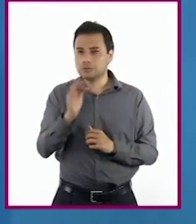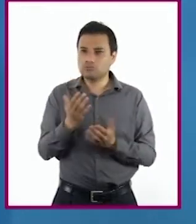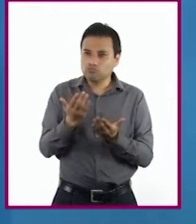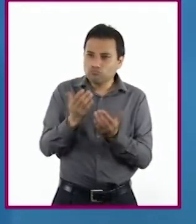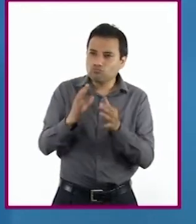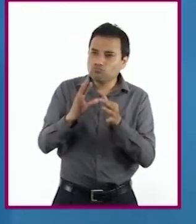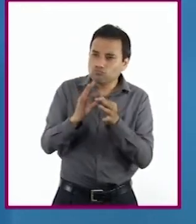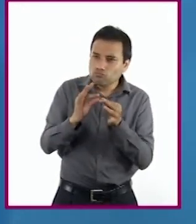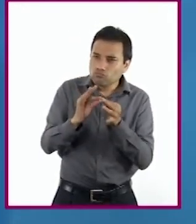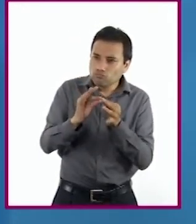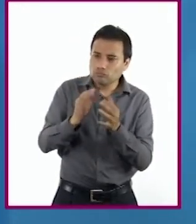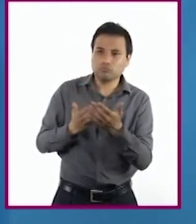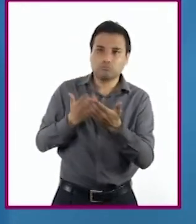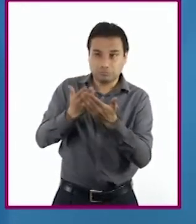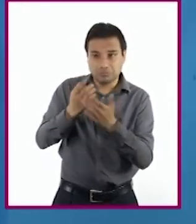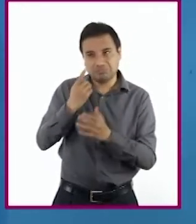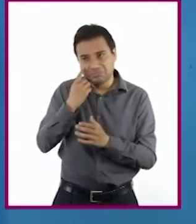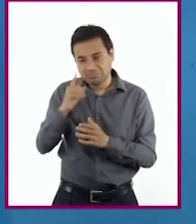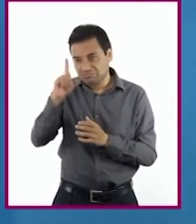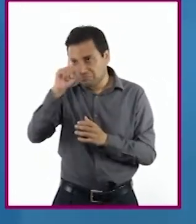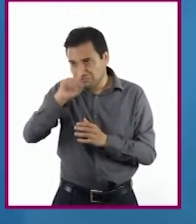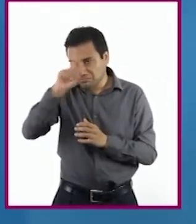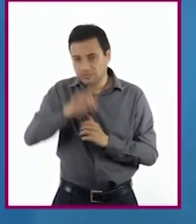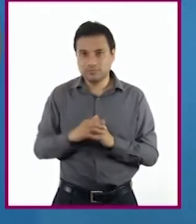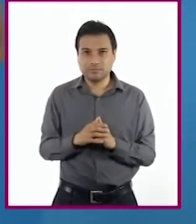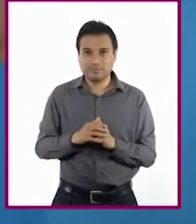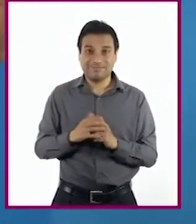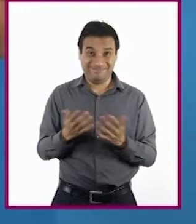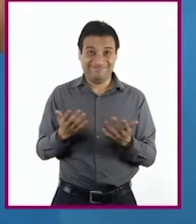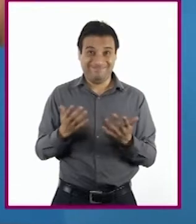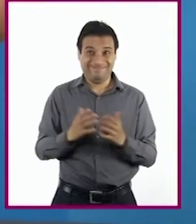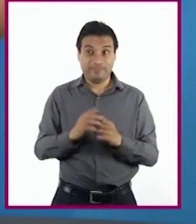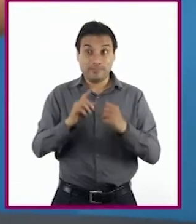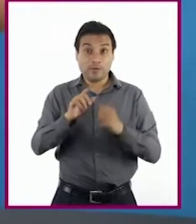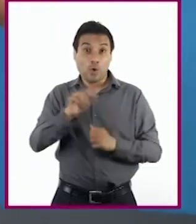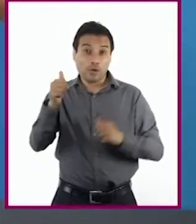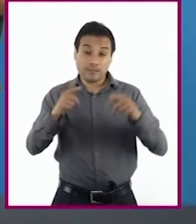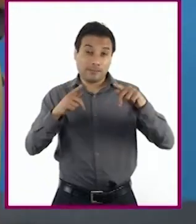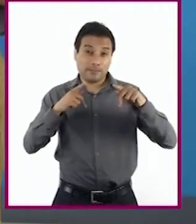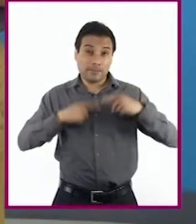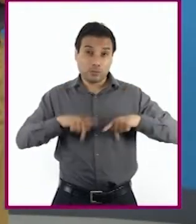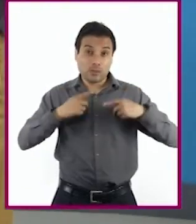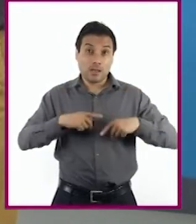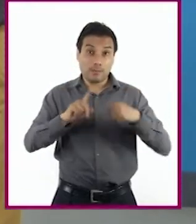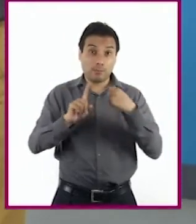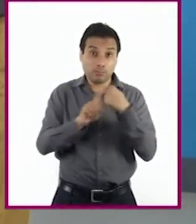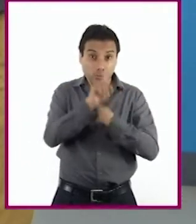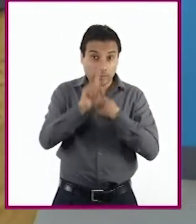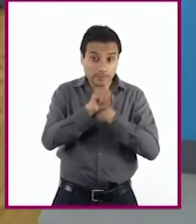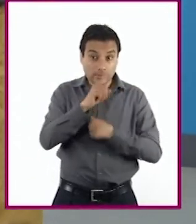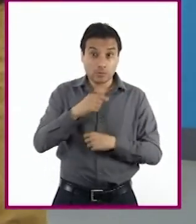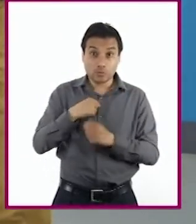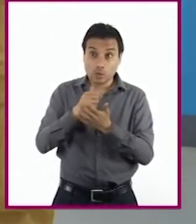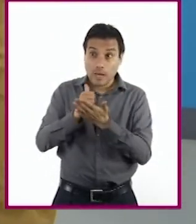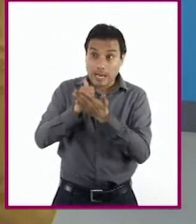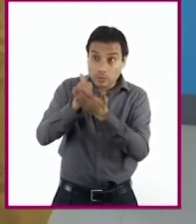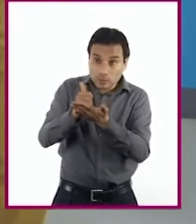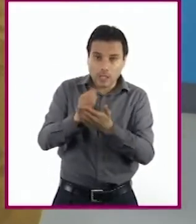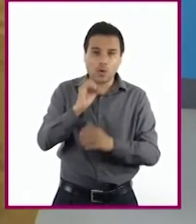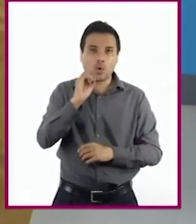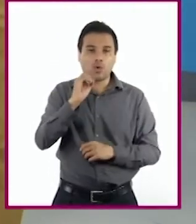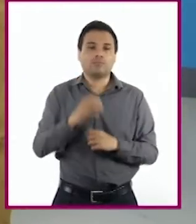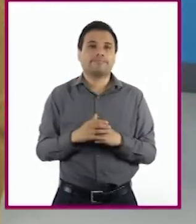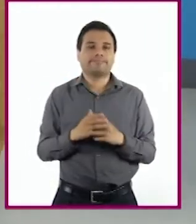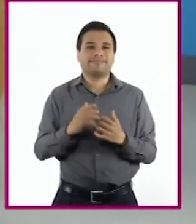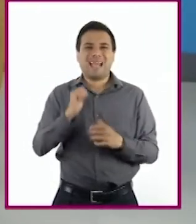o proponiendo alternativas. Cuando tomamos un problema de otras personas como propio, cuando buscamos